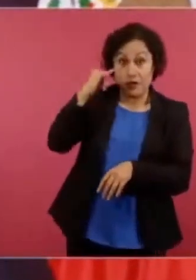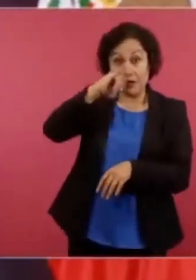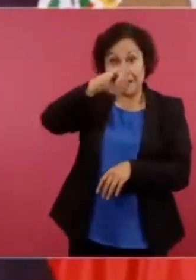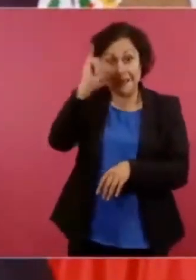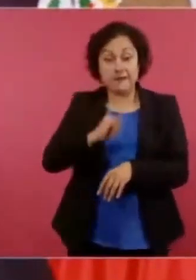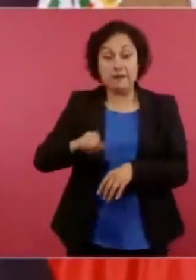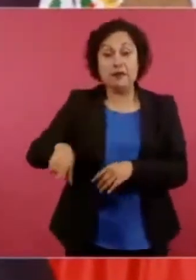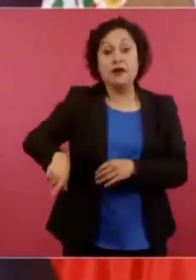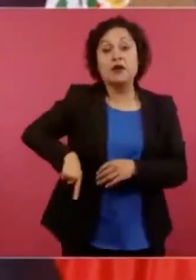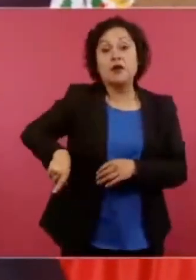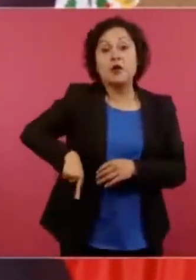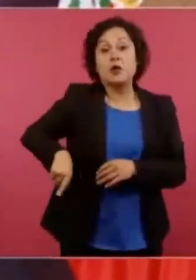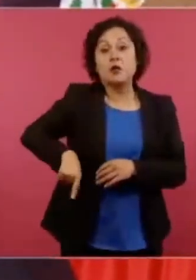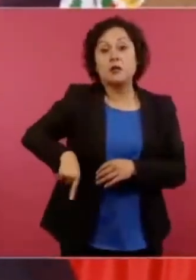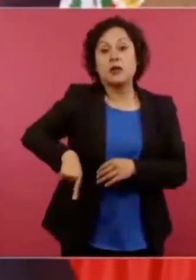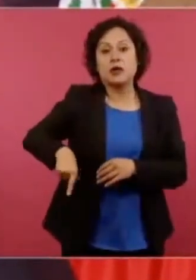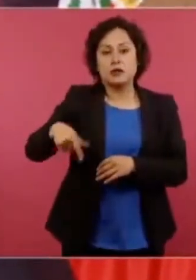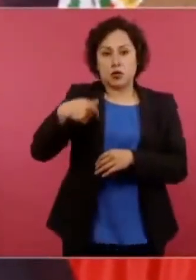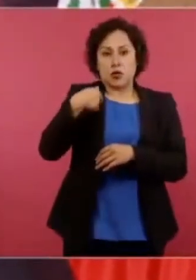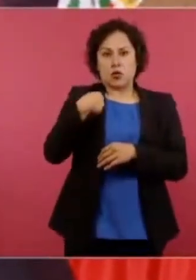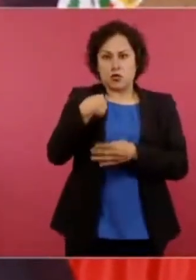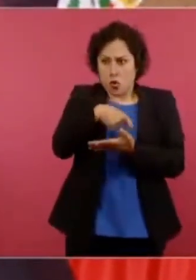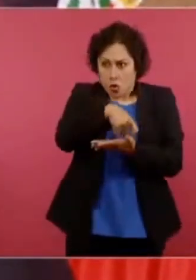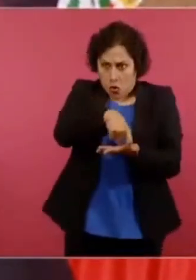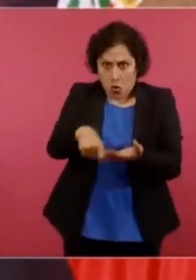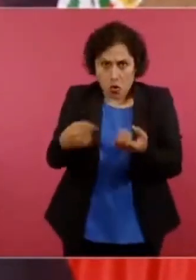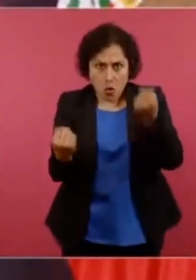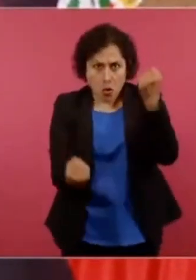no se compró un vehículo nuevo.